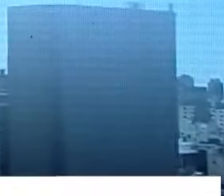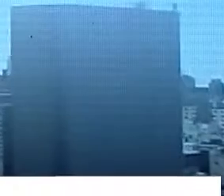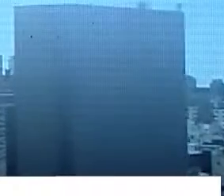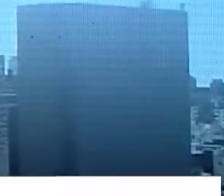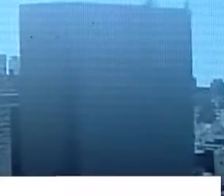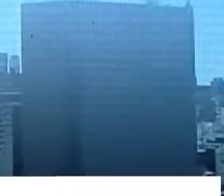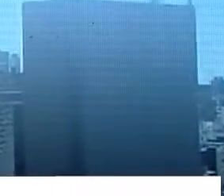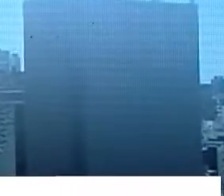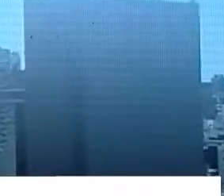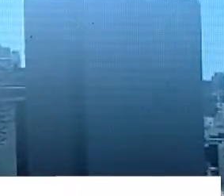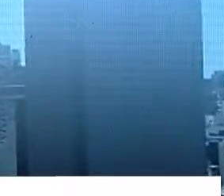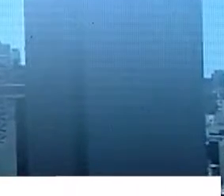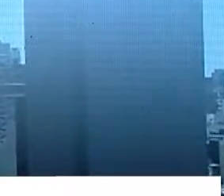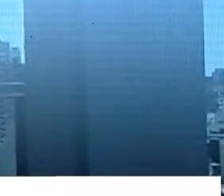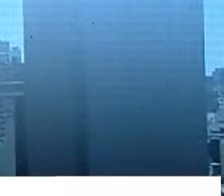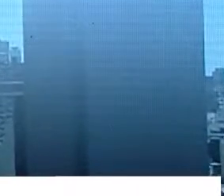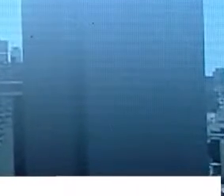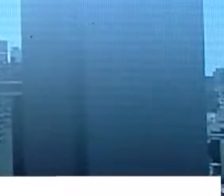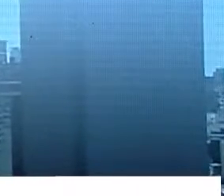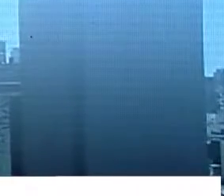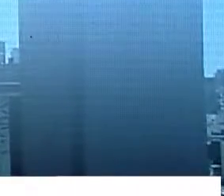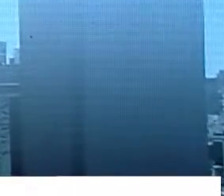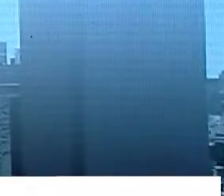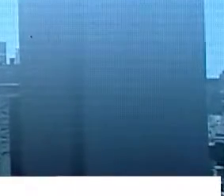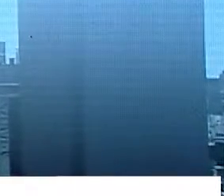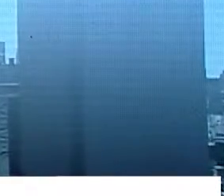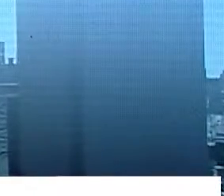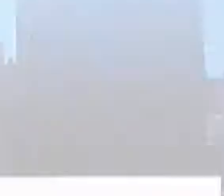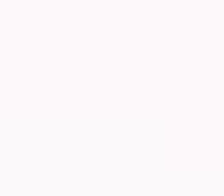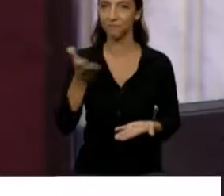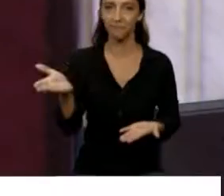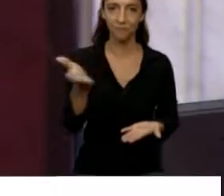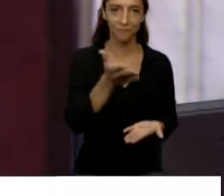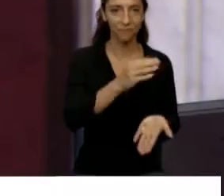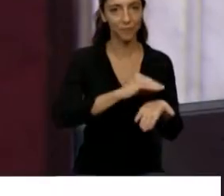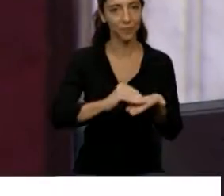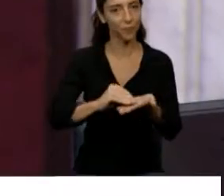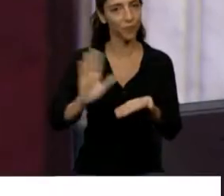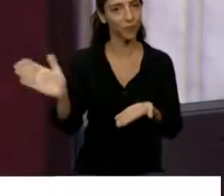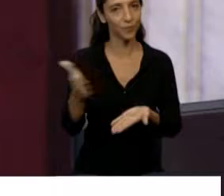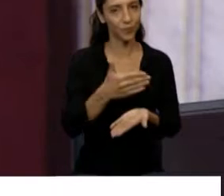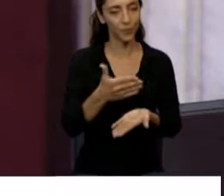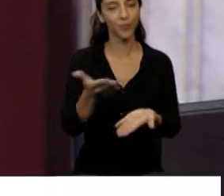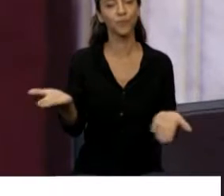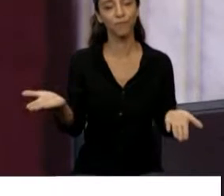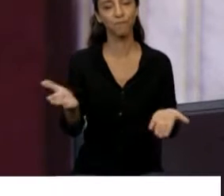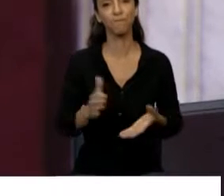Marchi asumió como vicepresidente primero en lugar de Álvaro González. Quiero en primer lugar